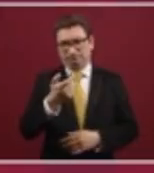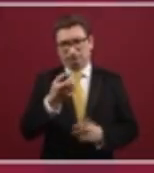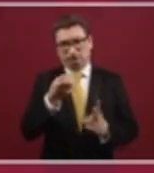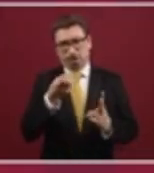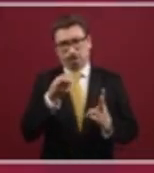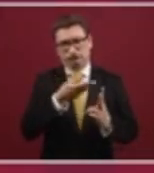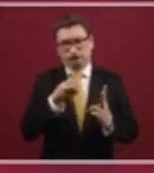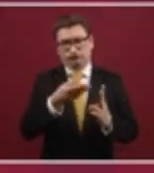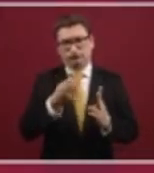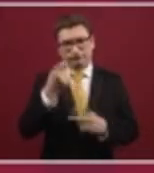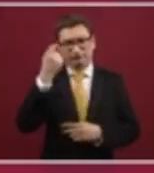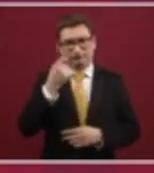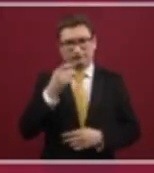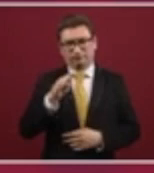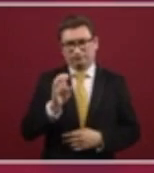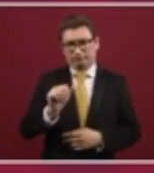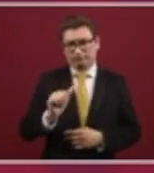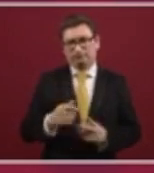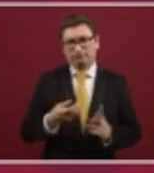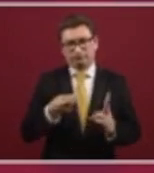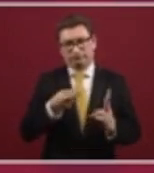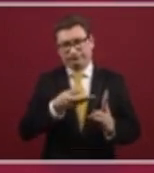de pensión.